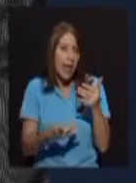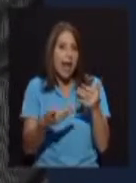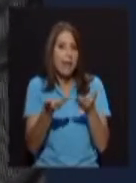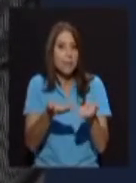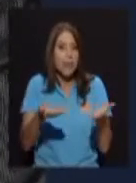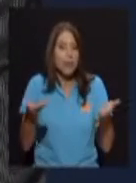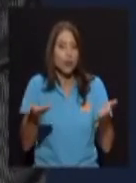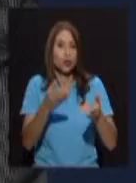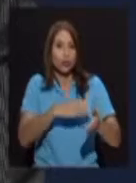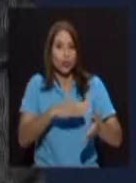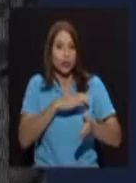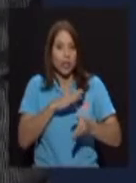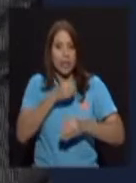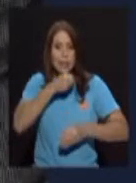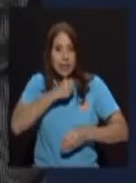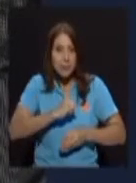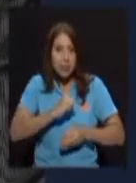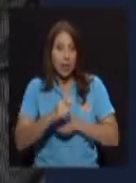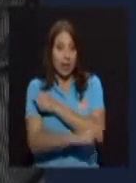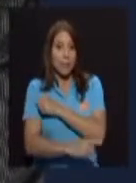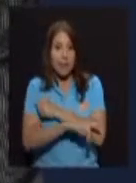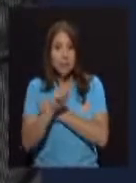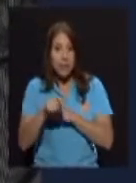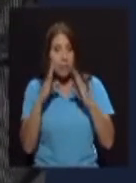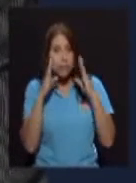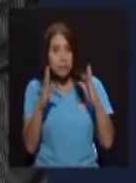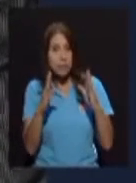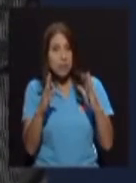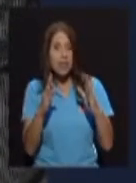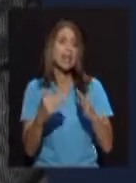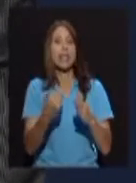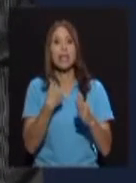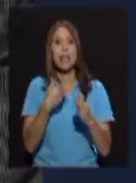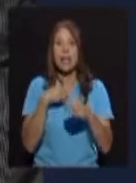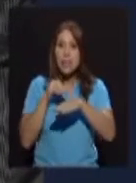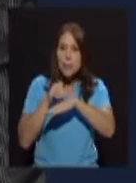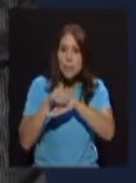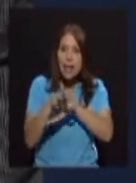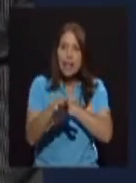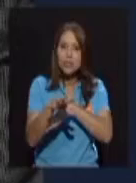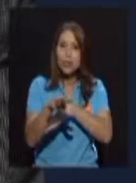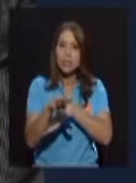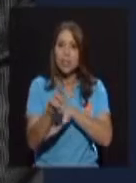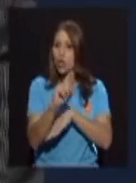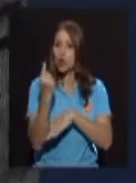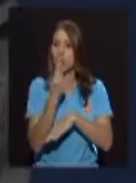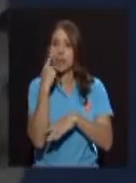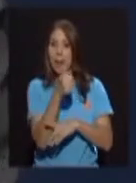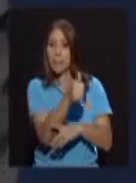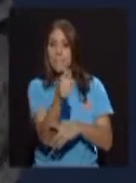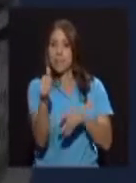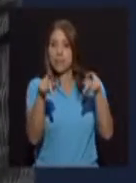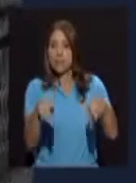del envejecimiento que el país tiene que prestarle atención y que tienen implicaciones más allá de la población adulta mayor, sino que